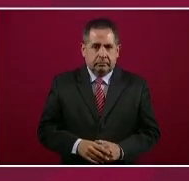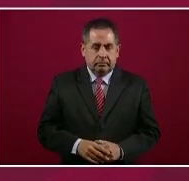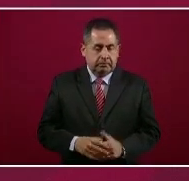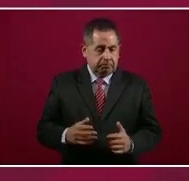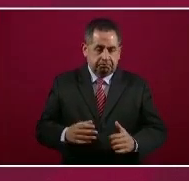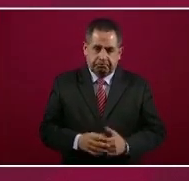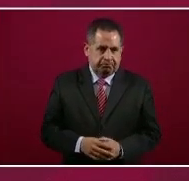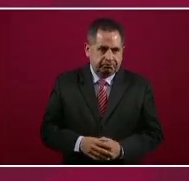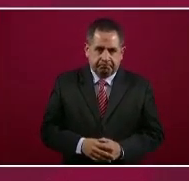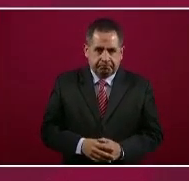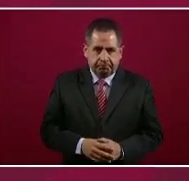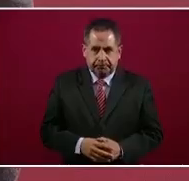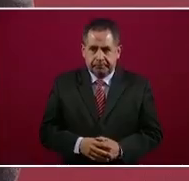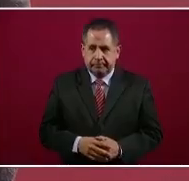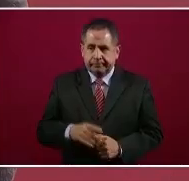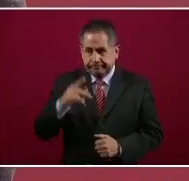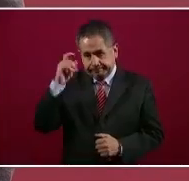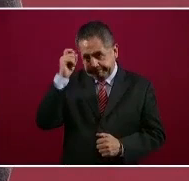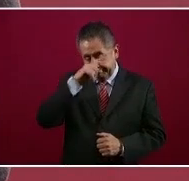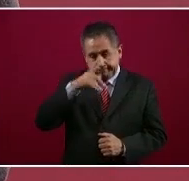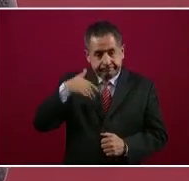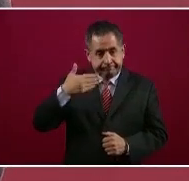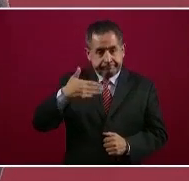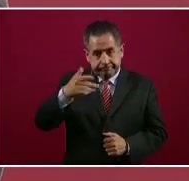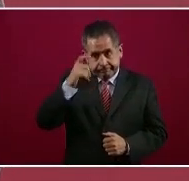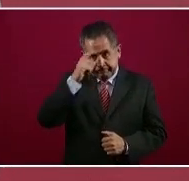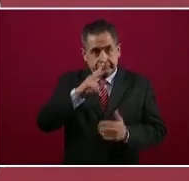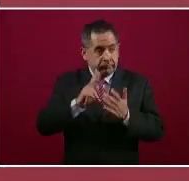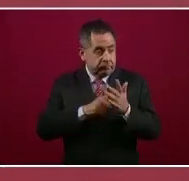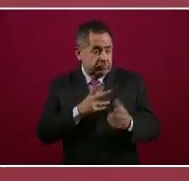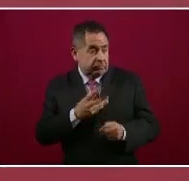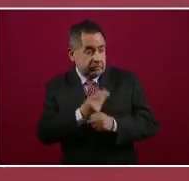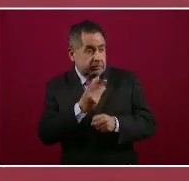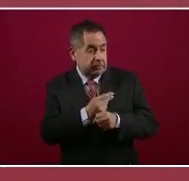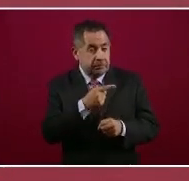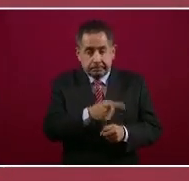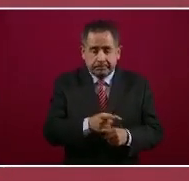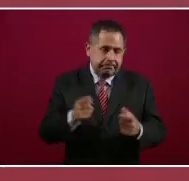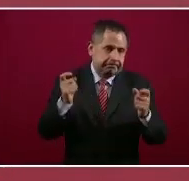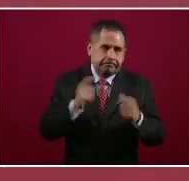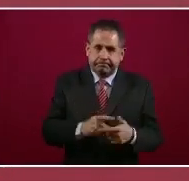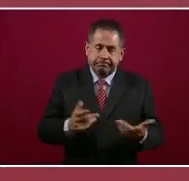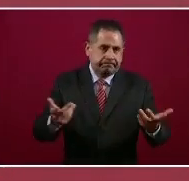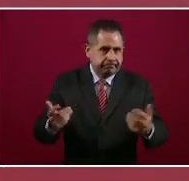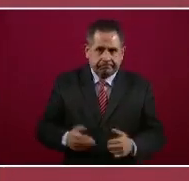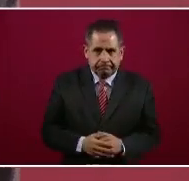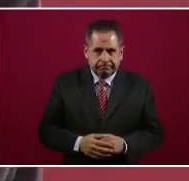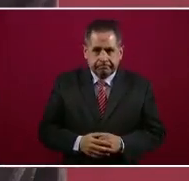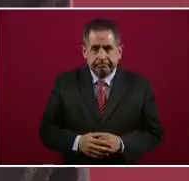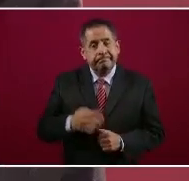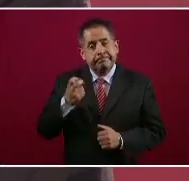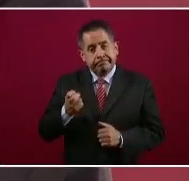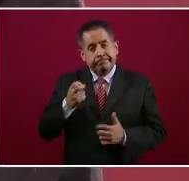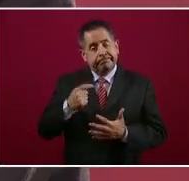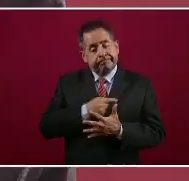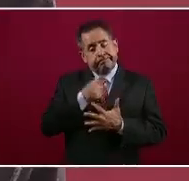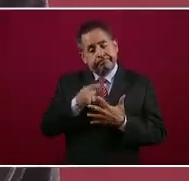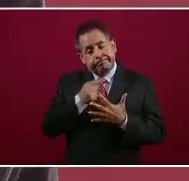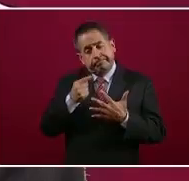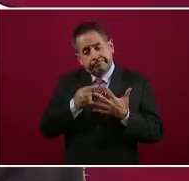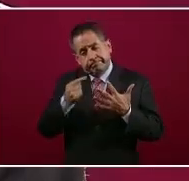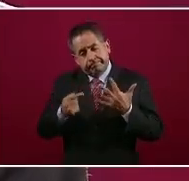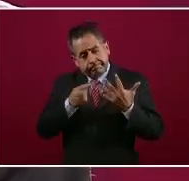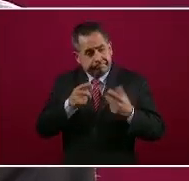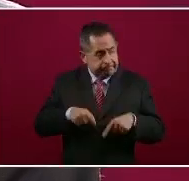este va a ser muy difícil rehabilitar entonces todo esto es lo que se está